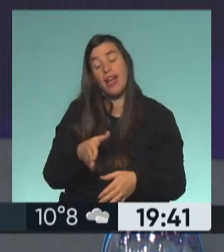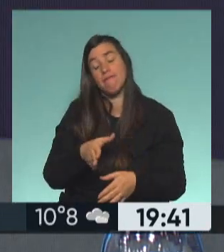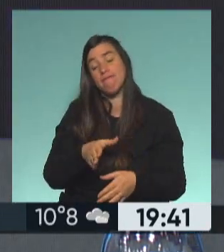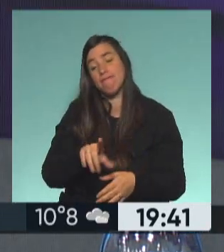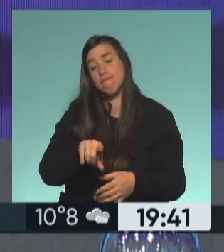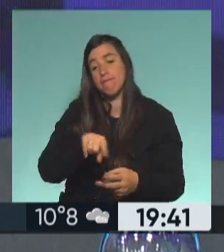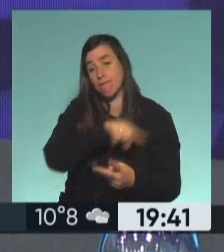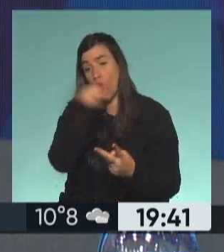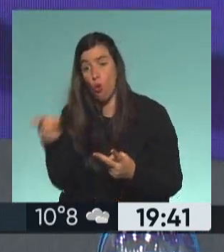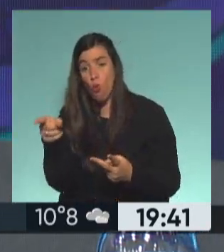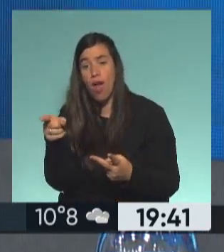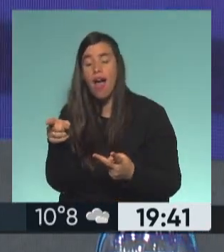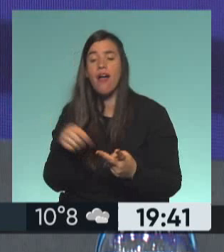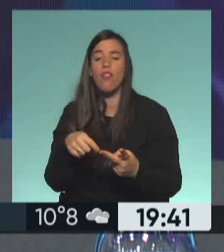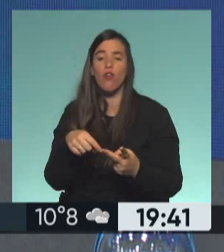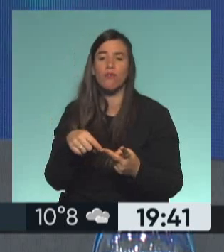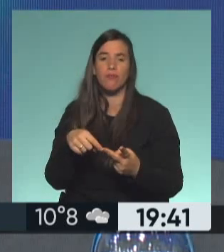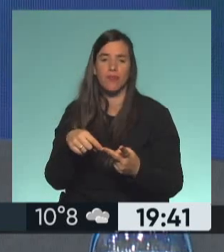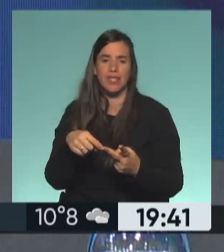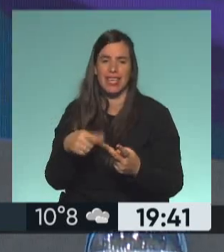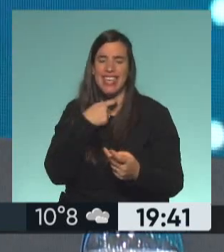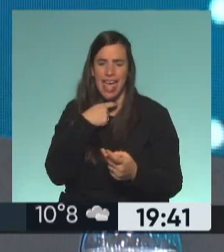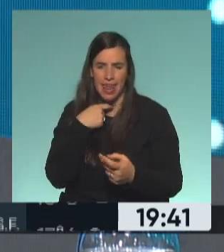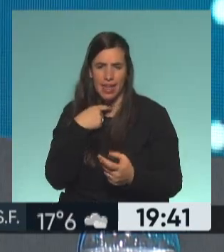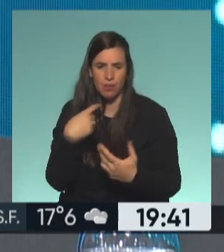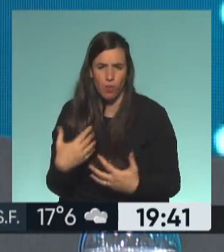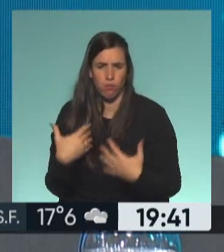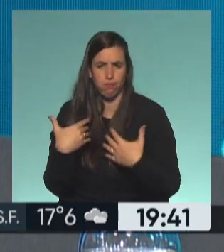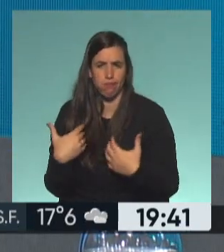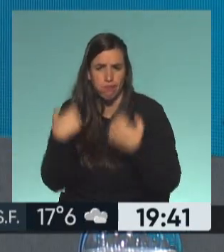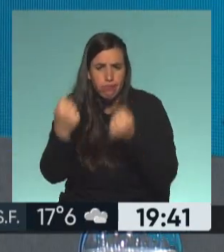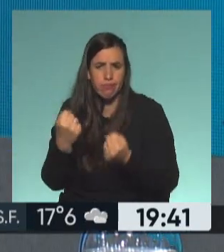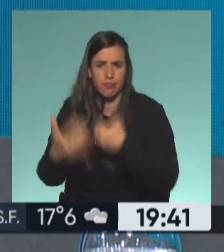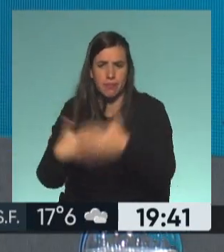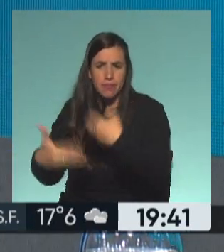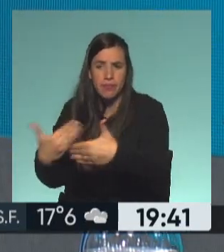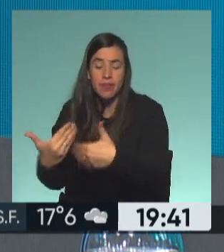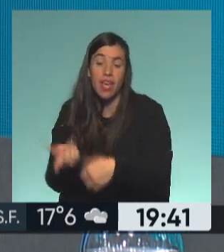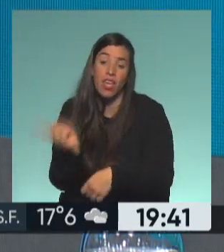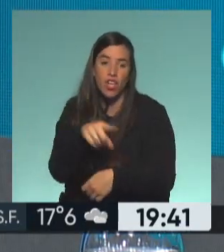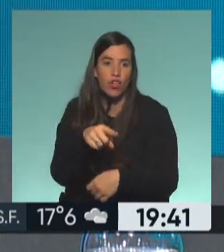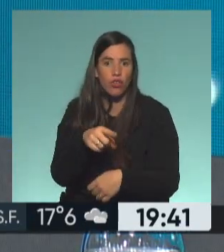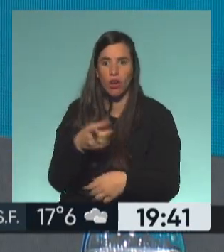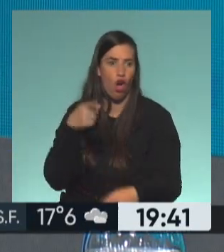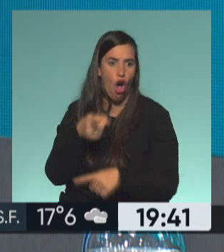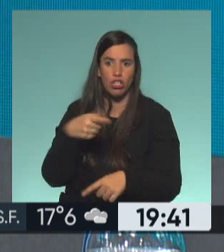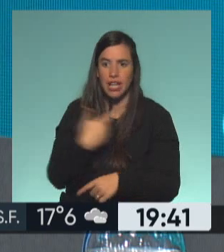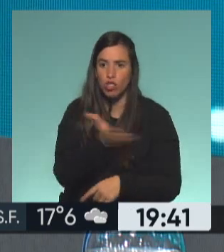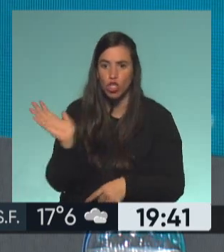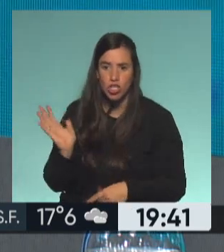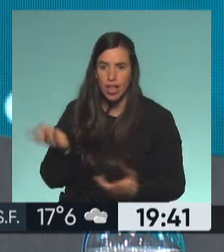de los desafíos del progresismo cuando es gestión, como en el caso de ahora, y que eso no impida el seguir interpelando, ¿no?, a la sociedad o